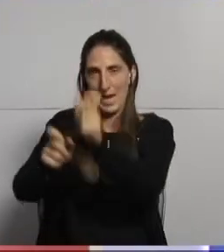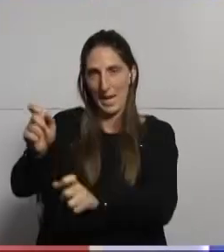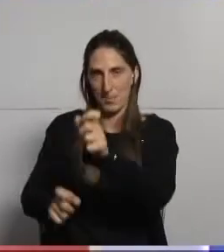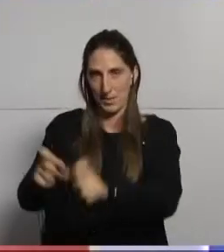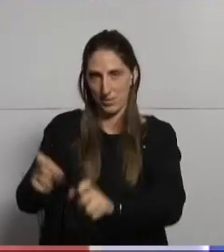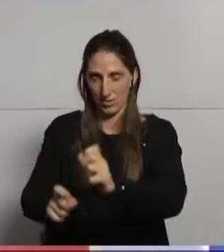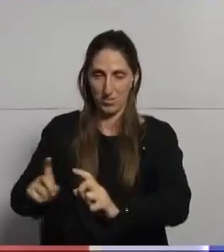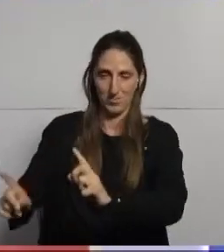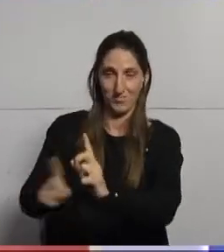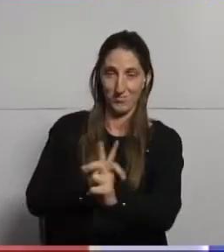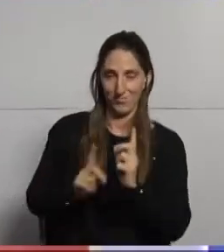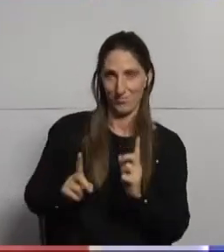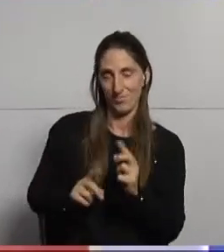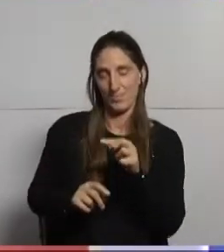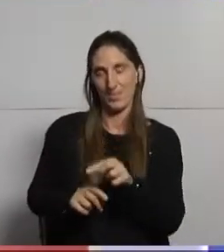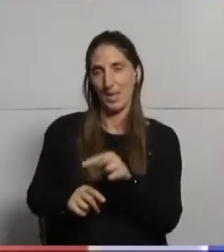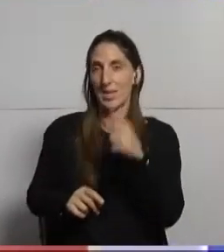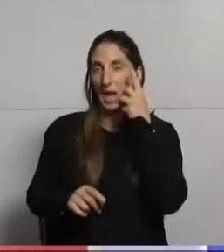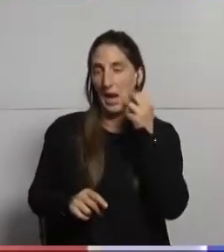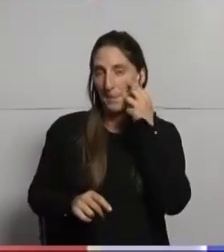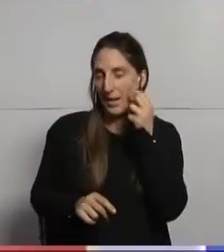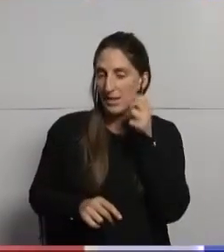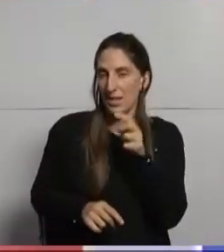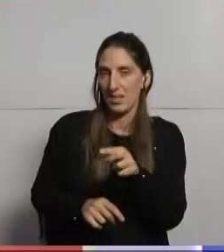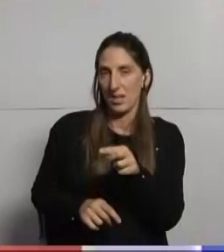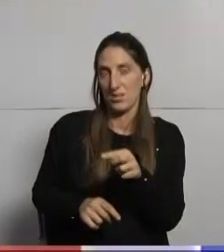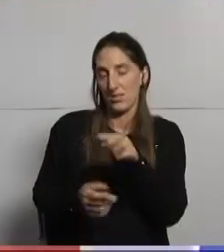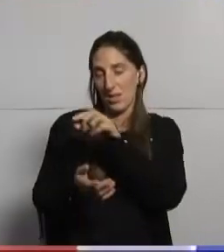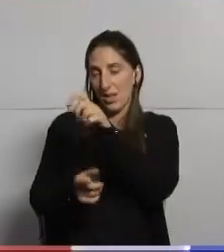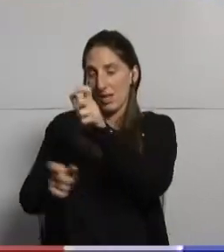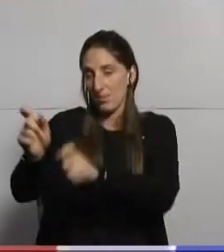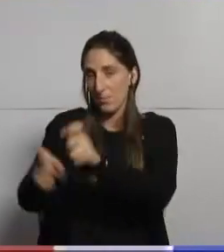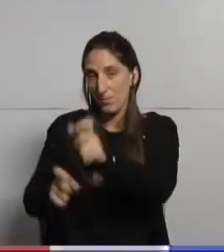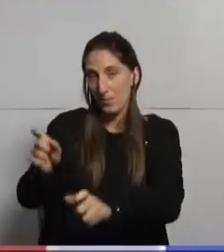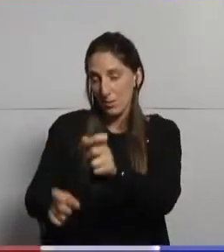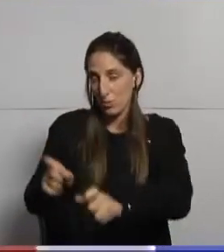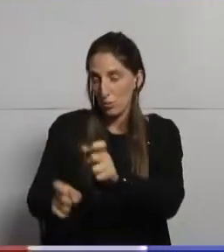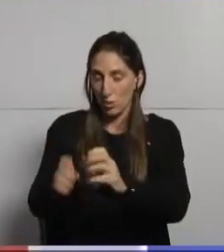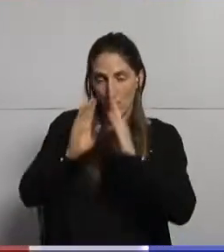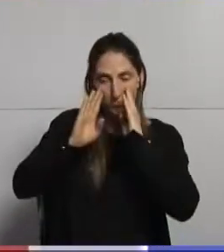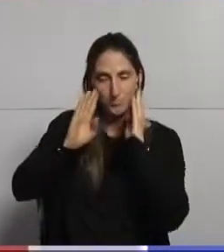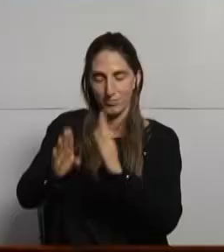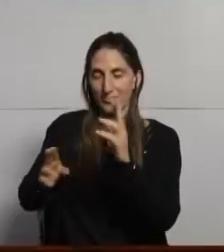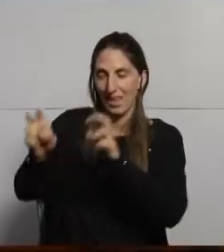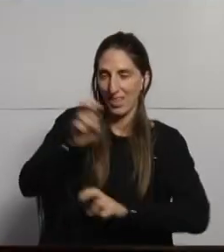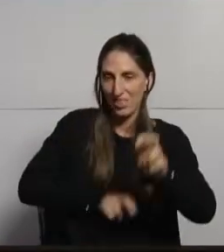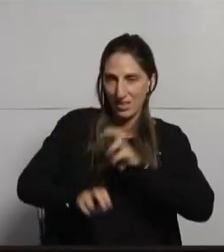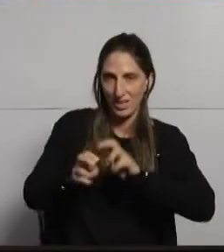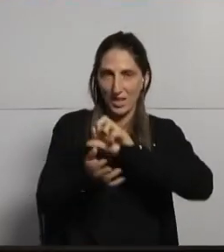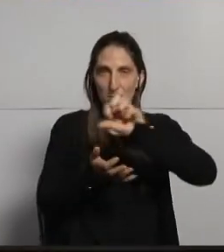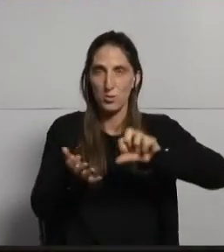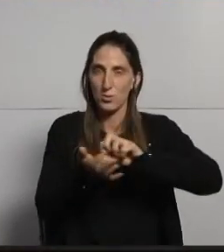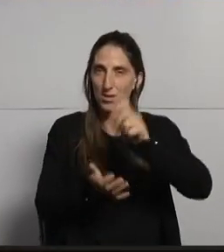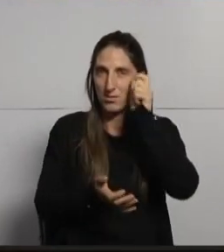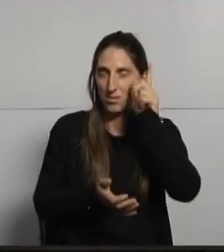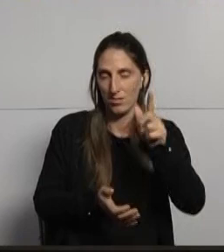de customer-centric o de customer experience. Bueno, en este caso el ciudadano debe estar en el centro de las estrategias de las ciudades inteligentes, tiene que